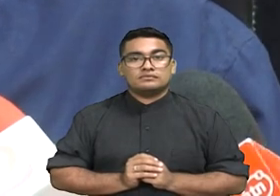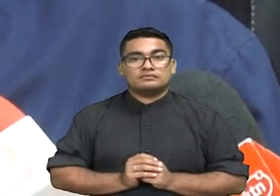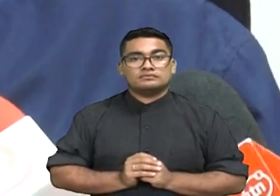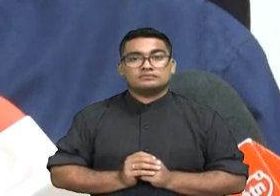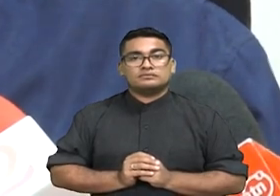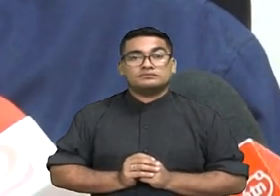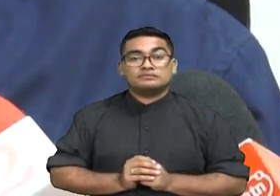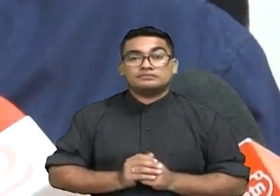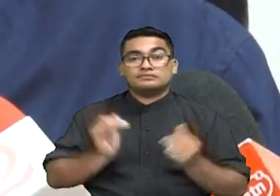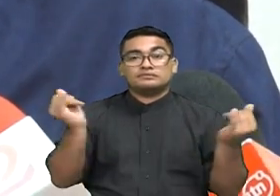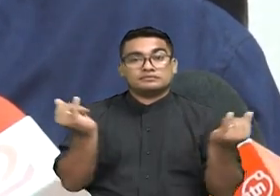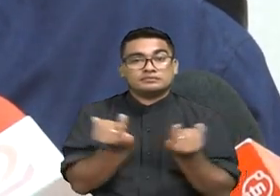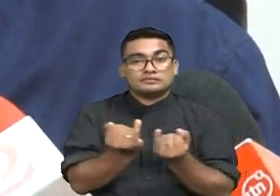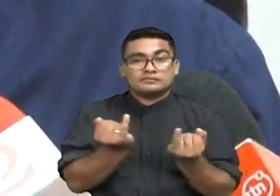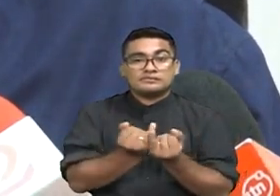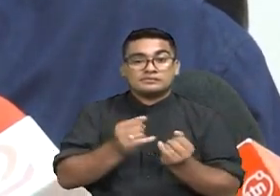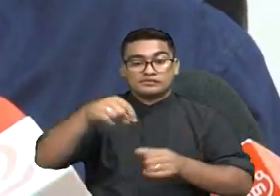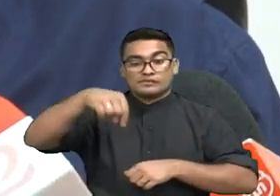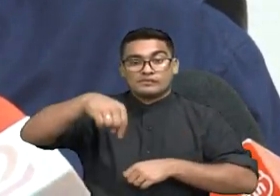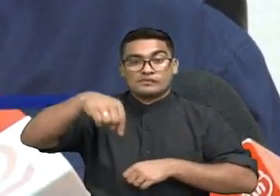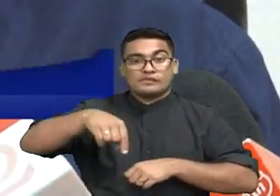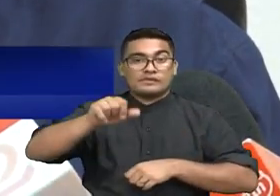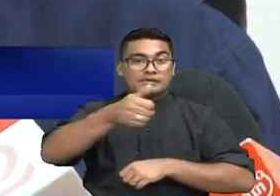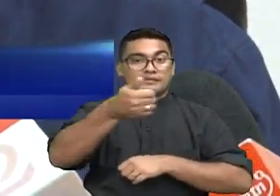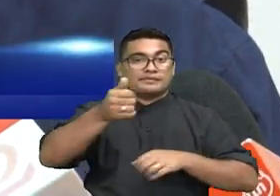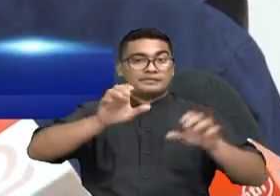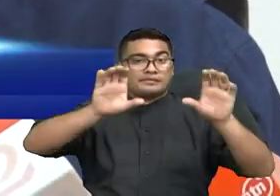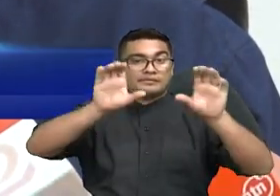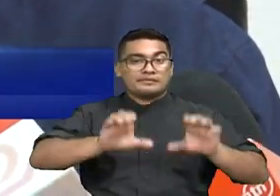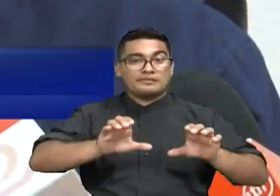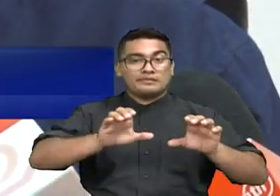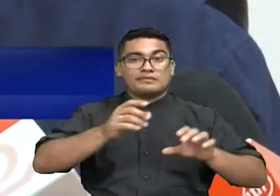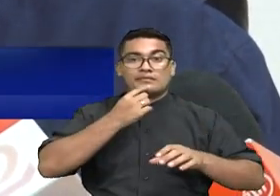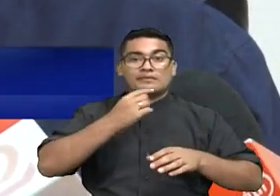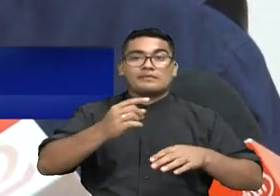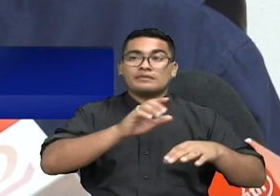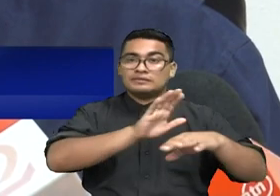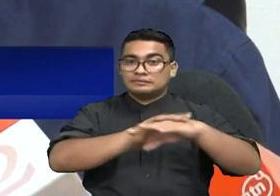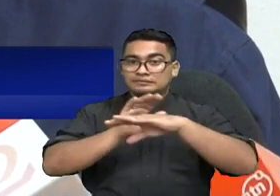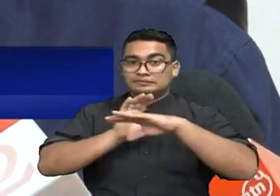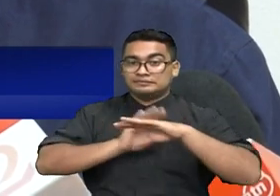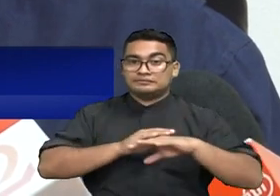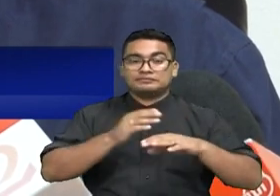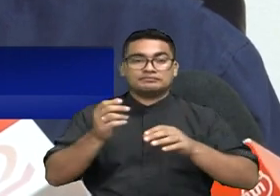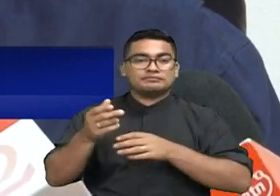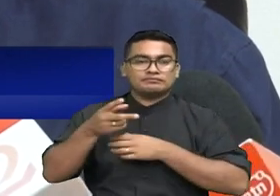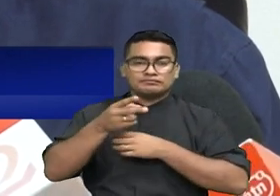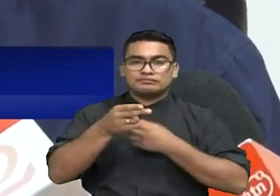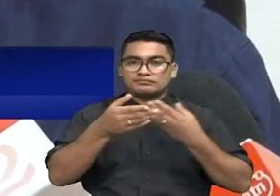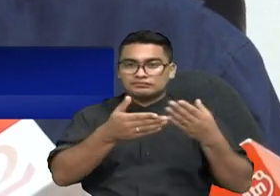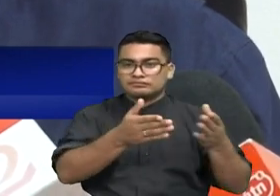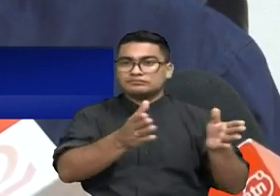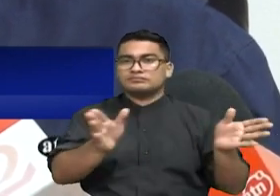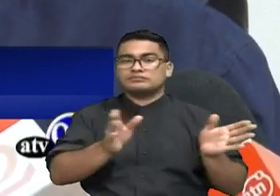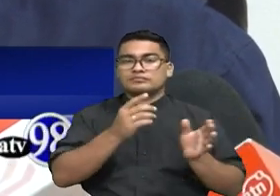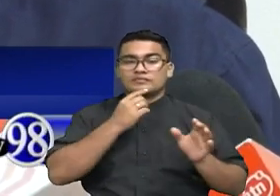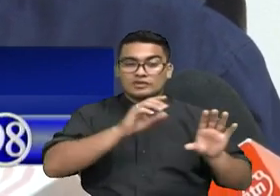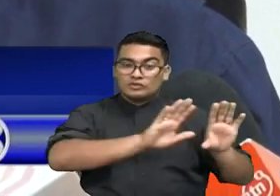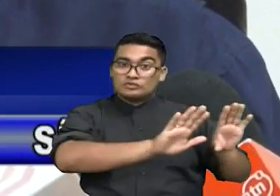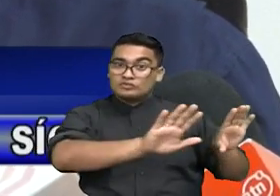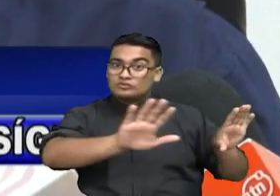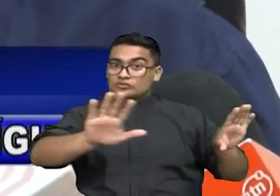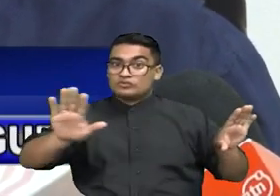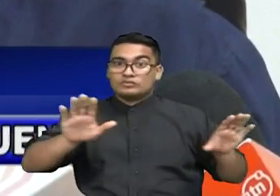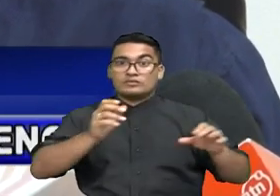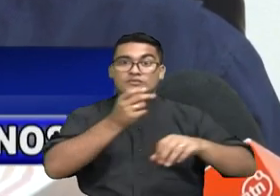Y también para hoy a las 6 de la tarde están invitados a la inauguración de la primera entrada, ¿verdad?,